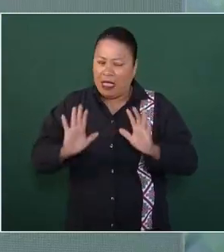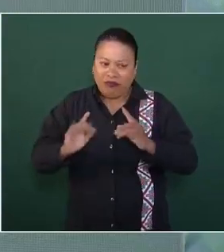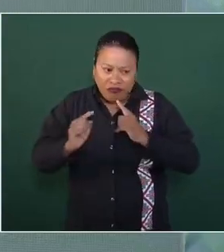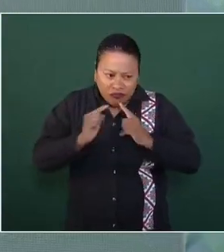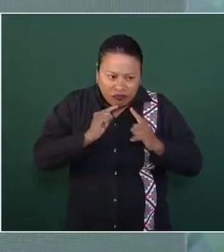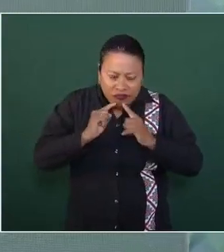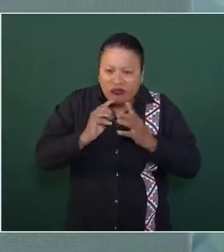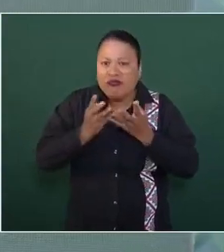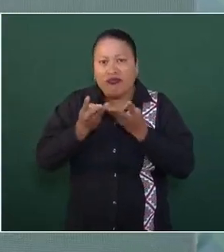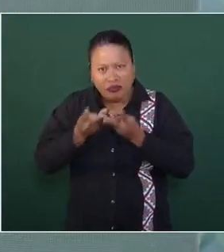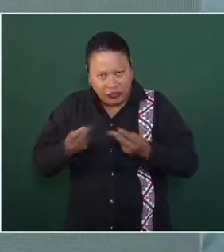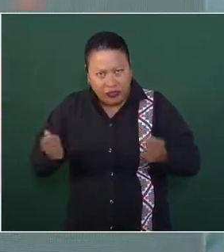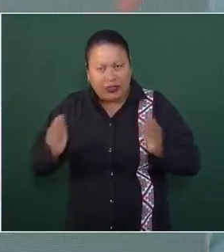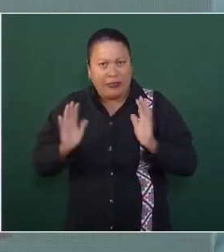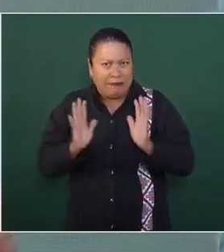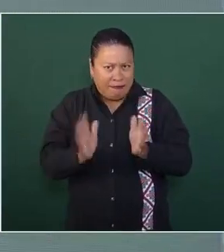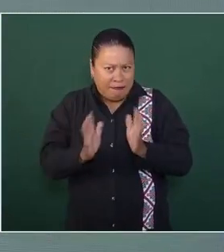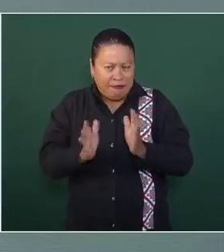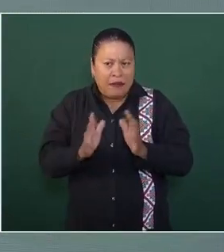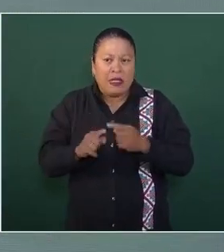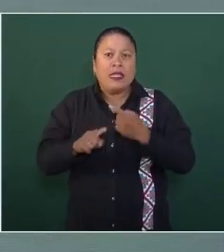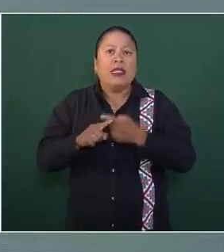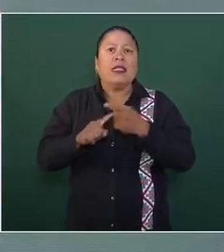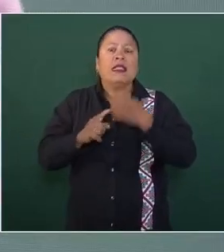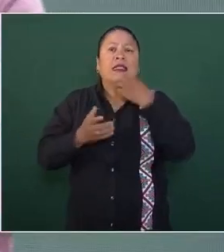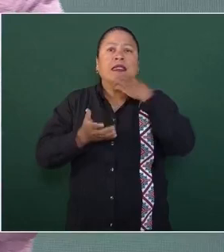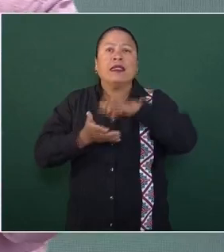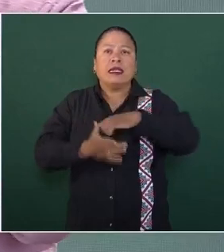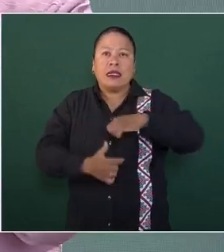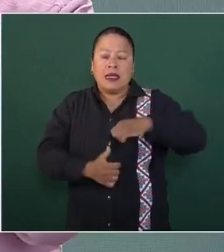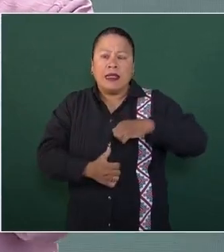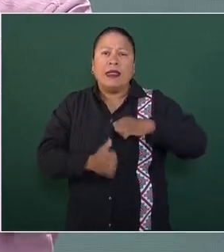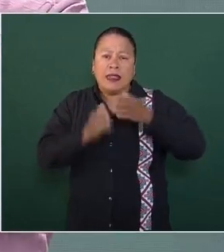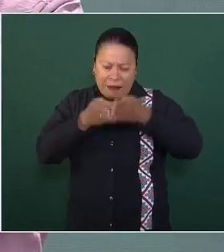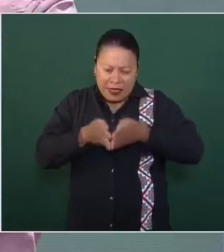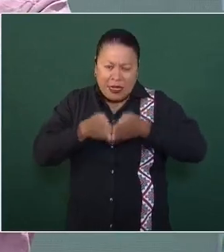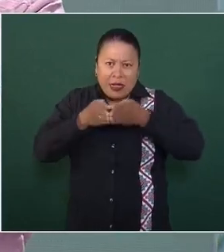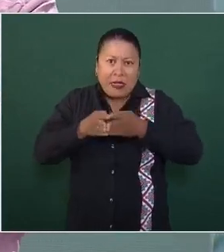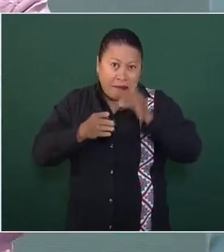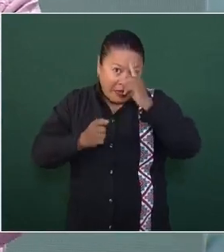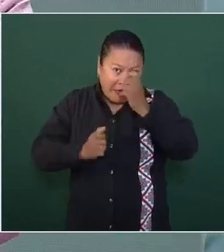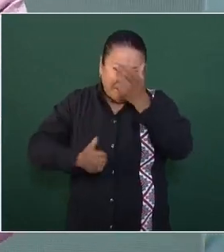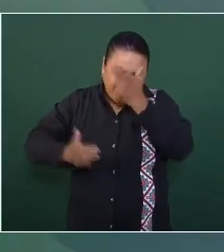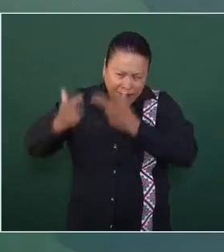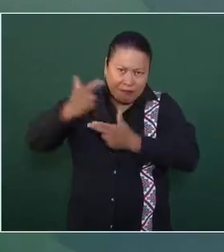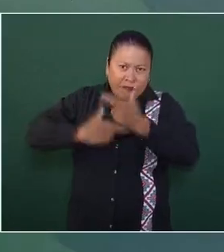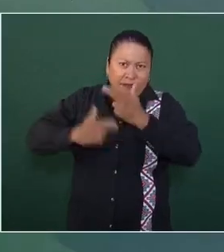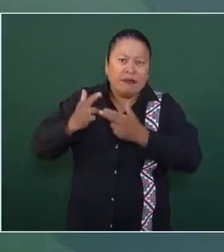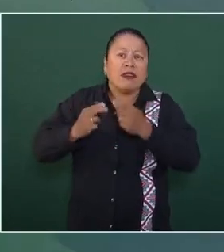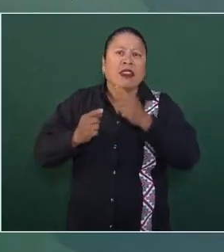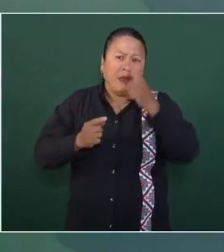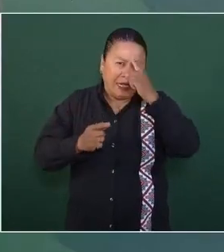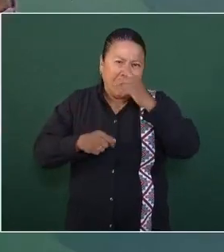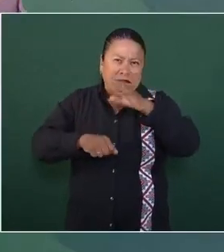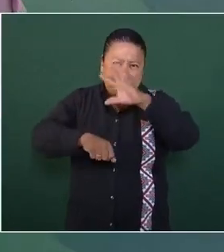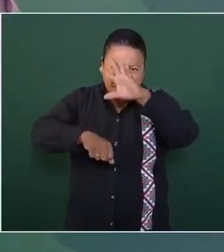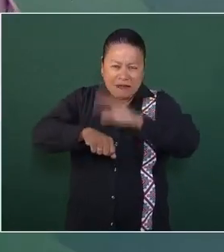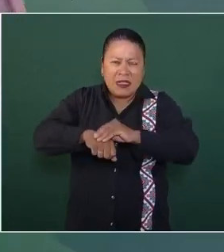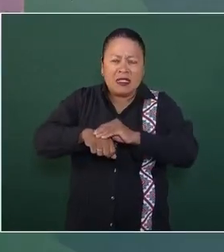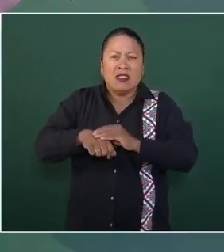también todo esto a cargo de la Secretaría de Marina la recuperación de la concesión